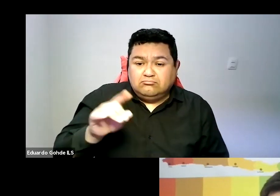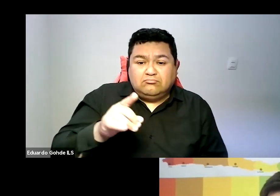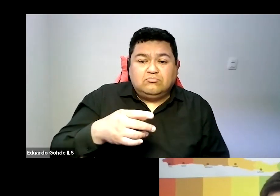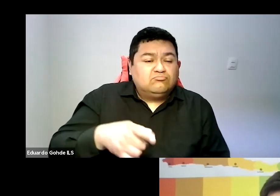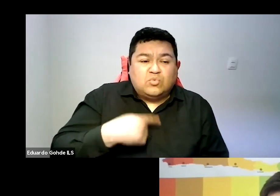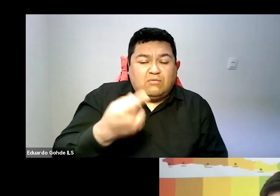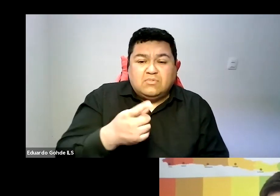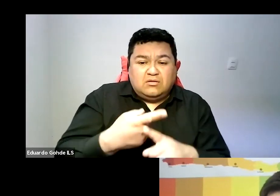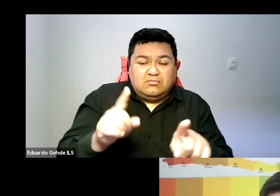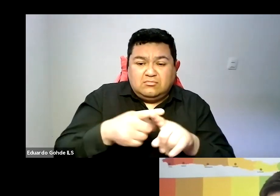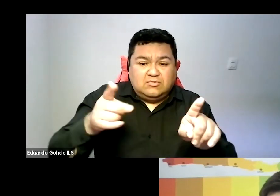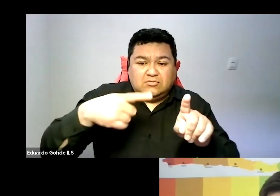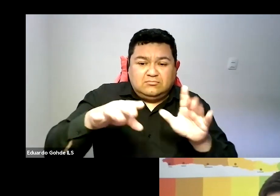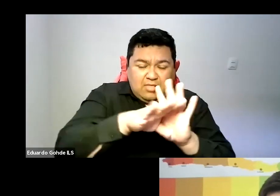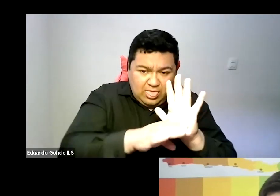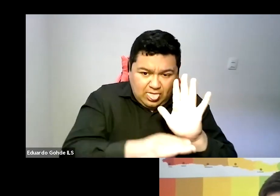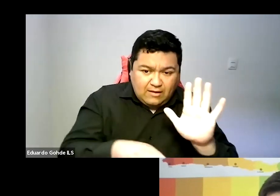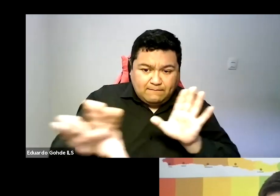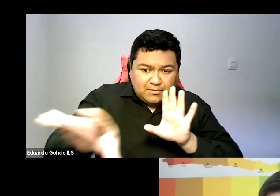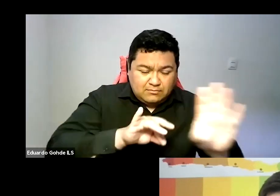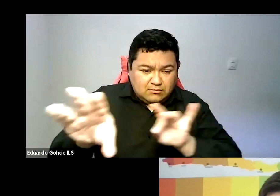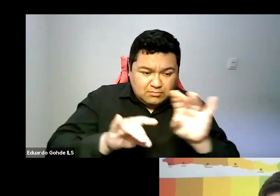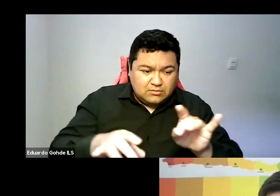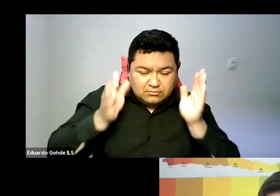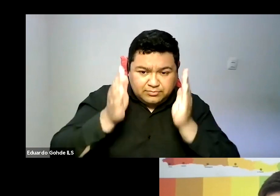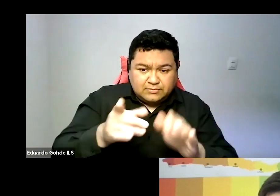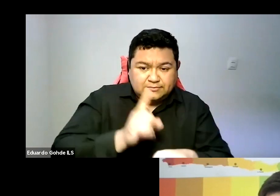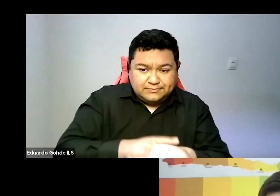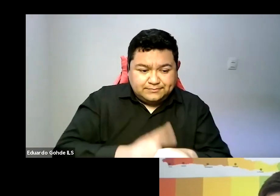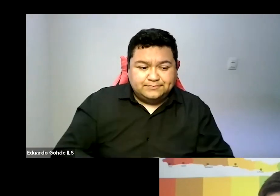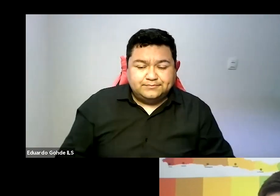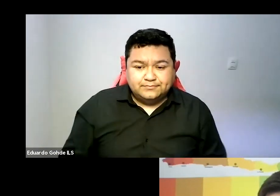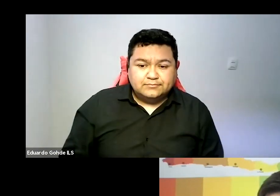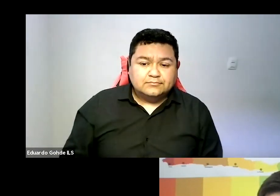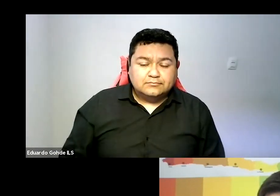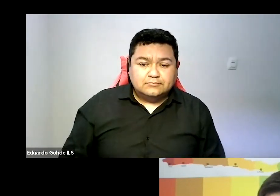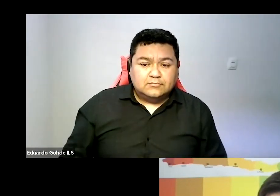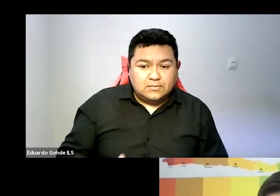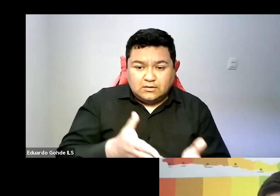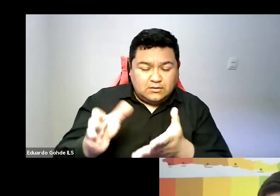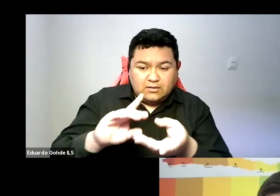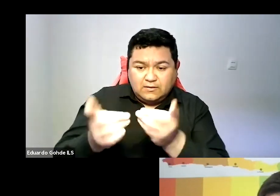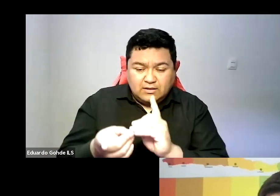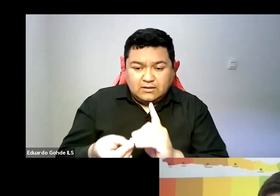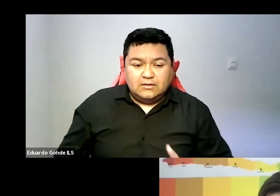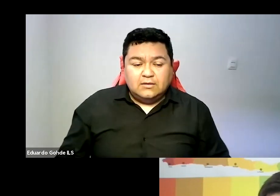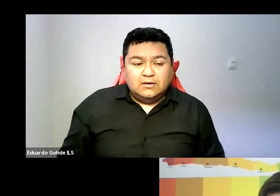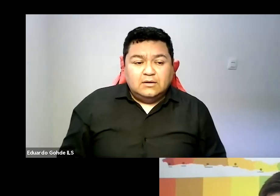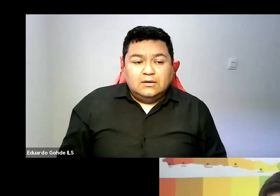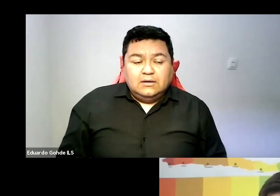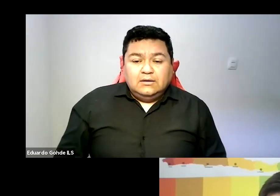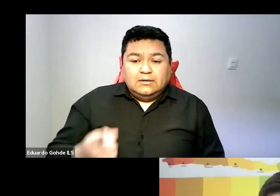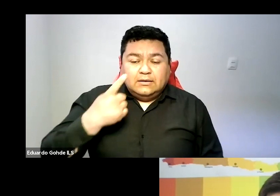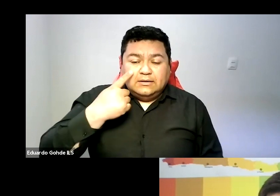ver 6, 7, pero voy a tomarme ese tiempo. Tomarme ese tiempo para el recorrido didáctico, para extrapolar, para ver si